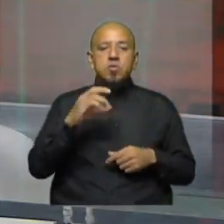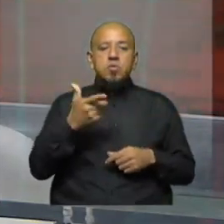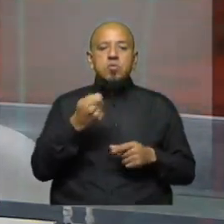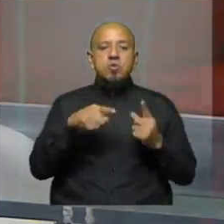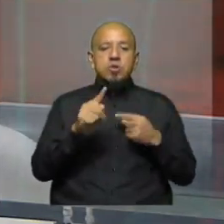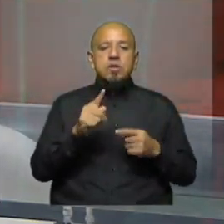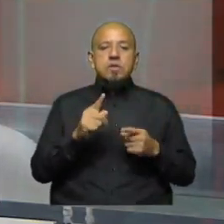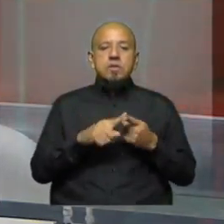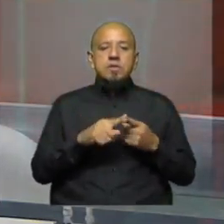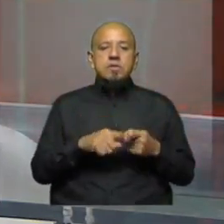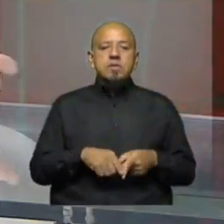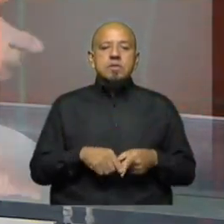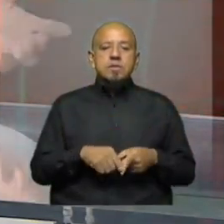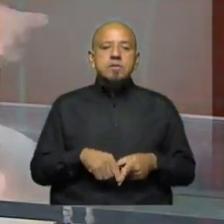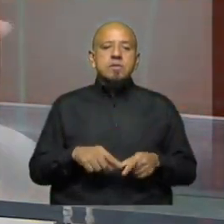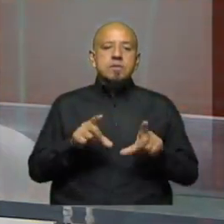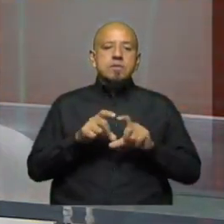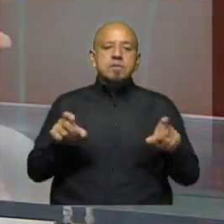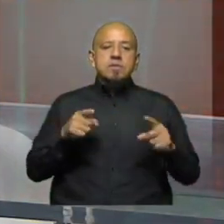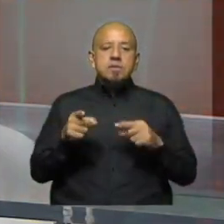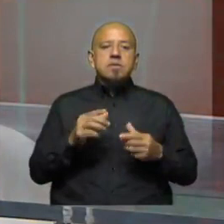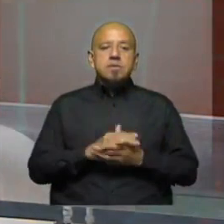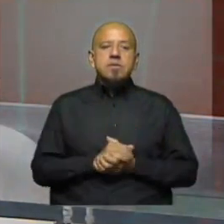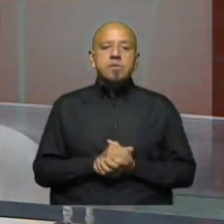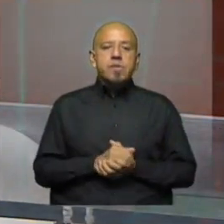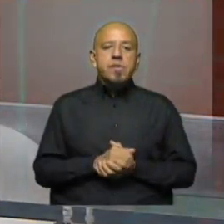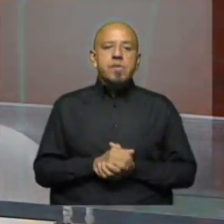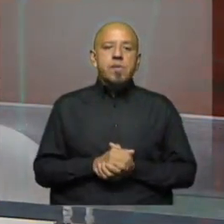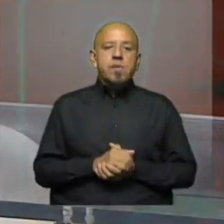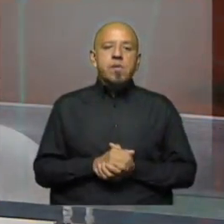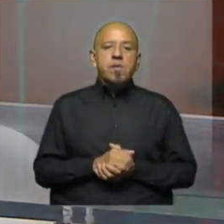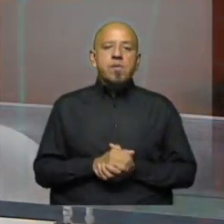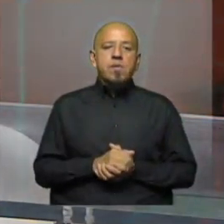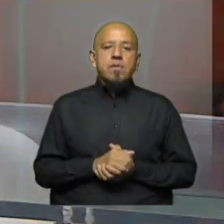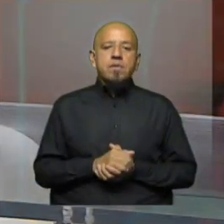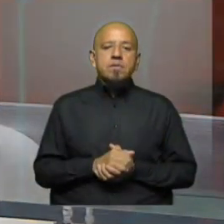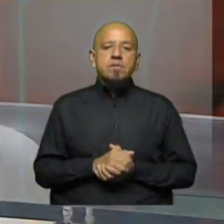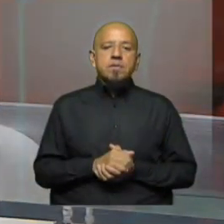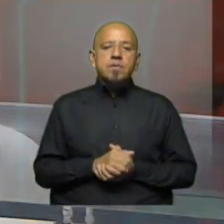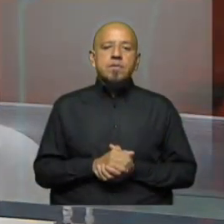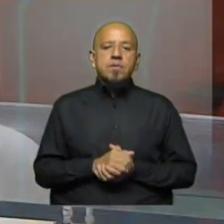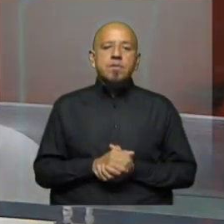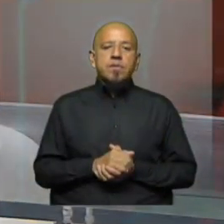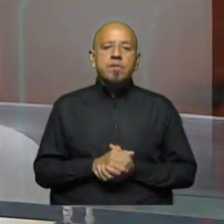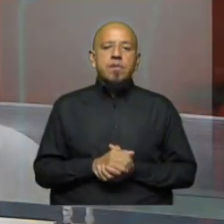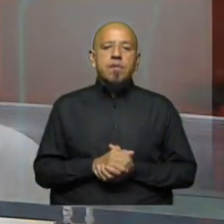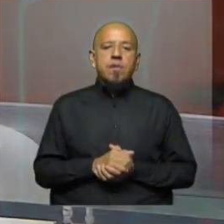tenemos. Por supuesto, que hemos dado tenemos bumper, tenemos todo. ¡Tarán! Se viene a partir de este momento. ¡Escuchamos este video!